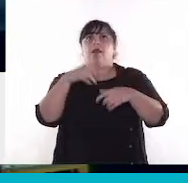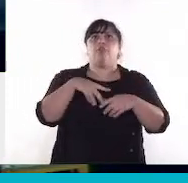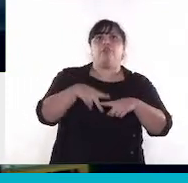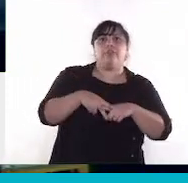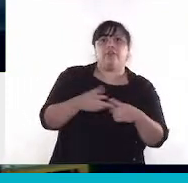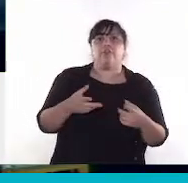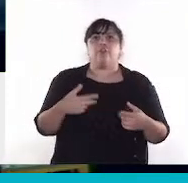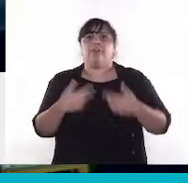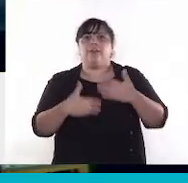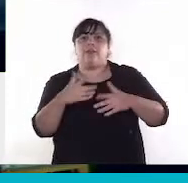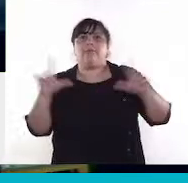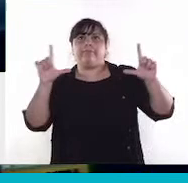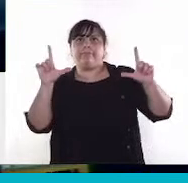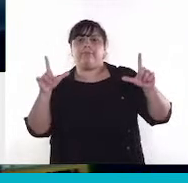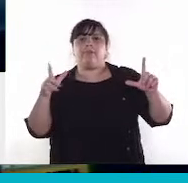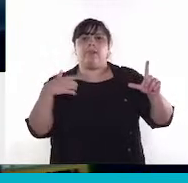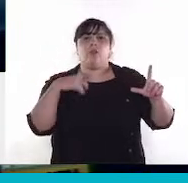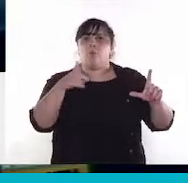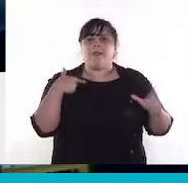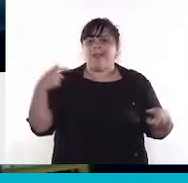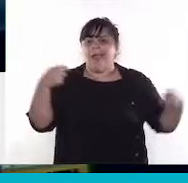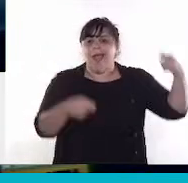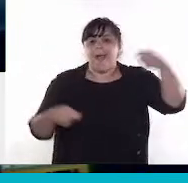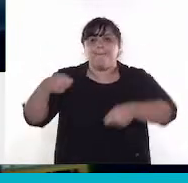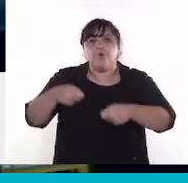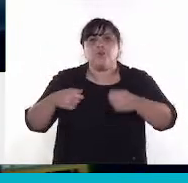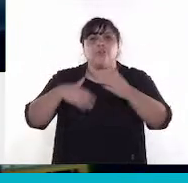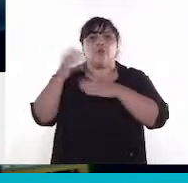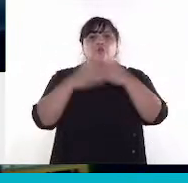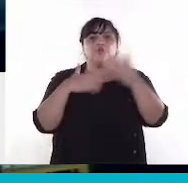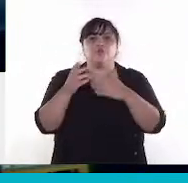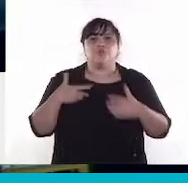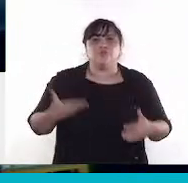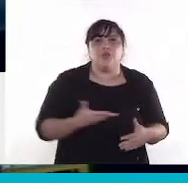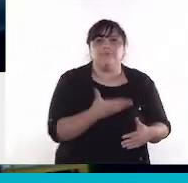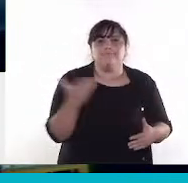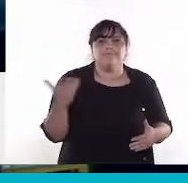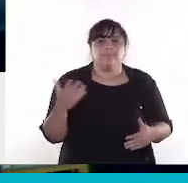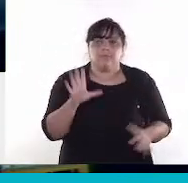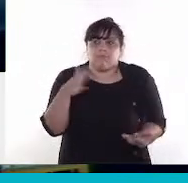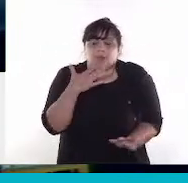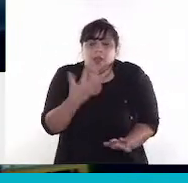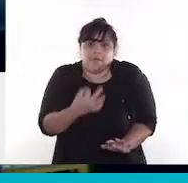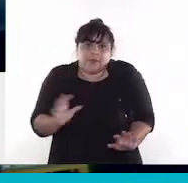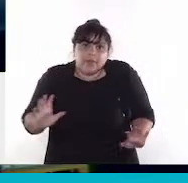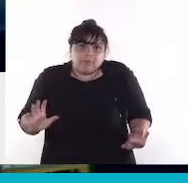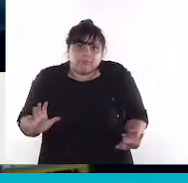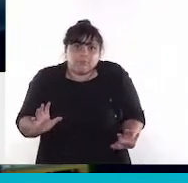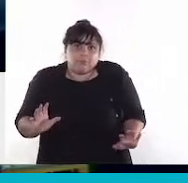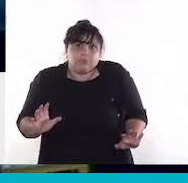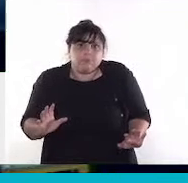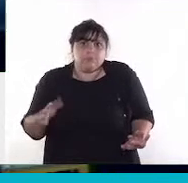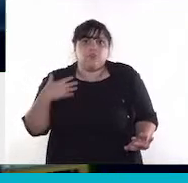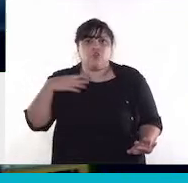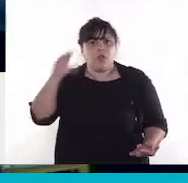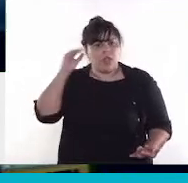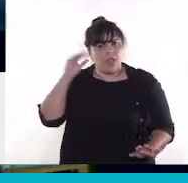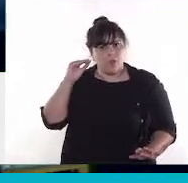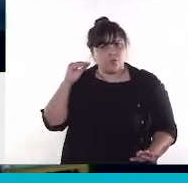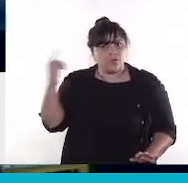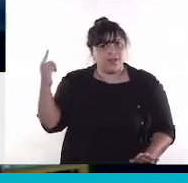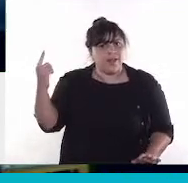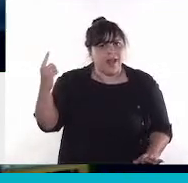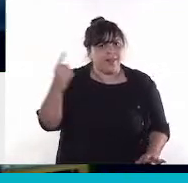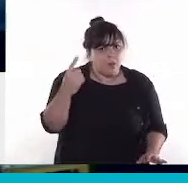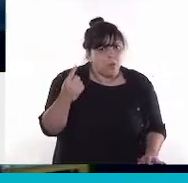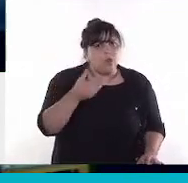ve poco aporte a la construcción colectiva, lamentablemente, y en esto tenemos que ser muy sinceros. Yo escuchaba atentamente cada una de las